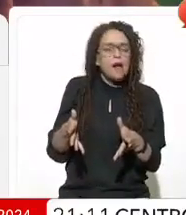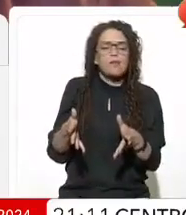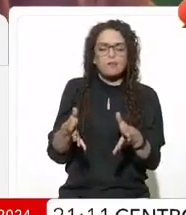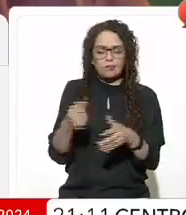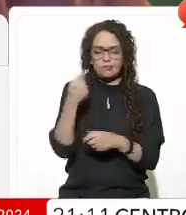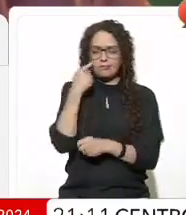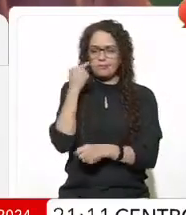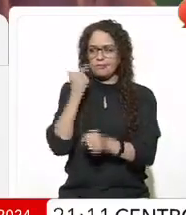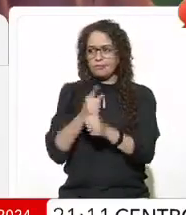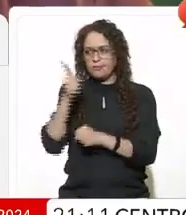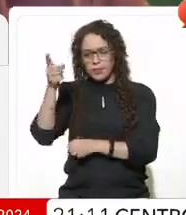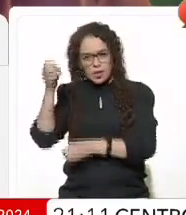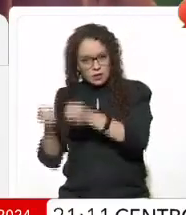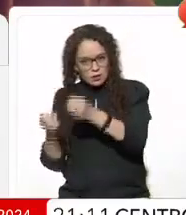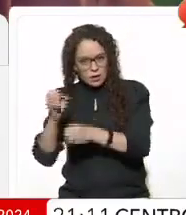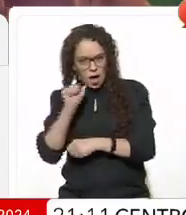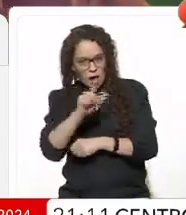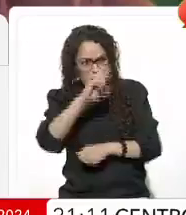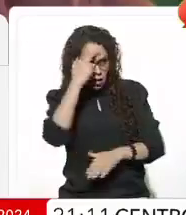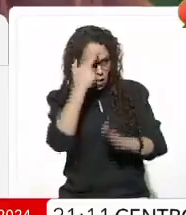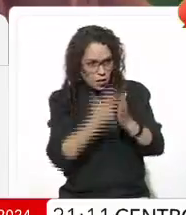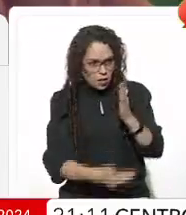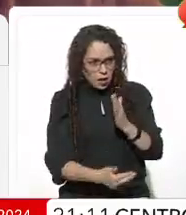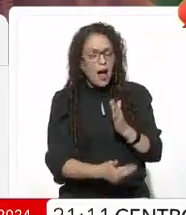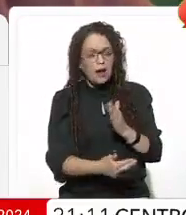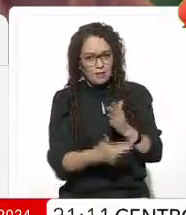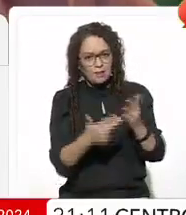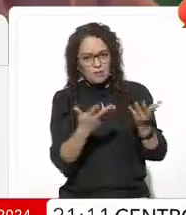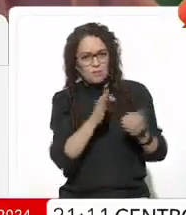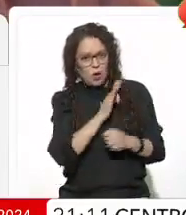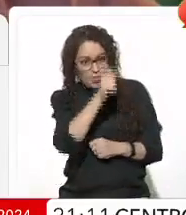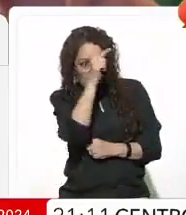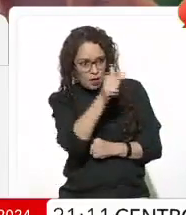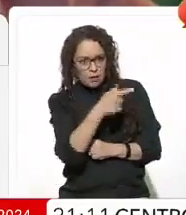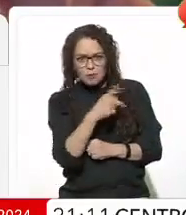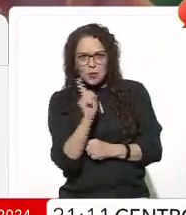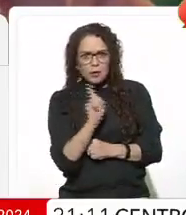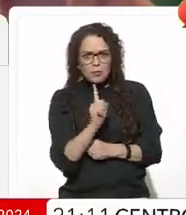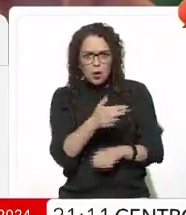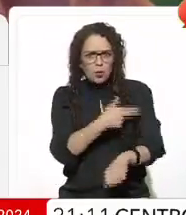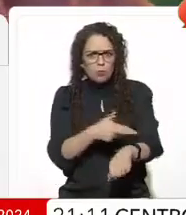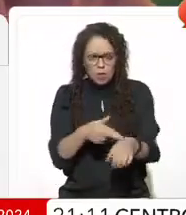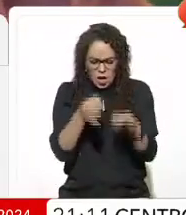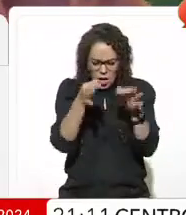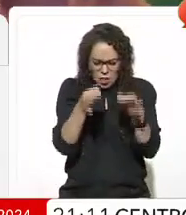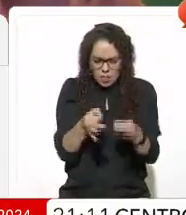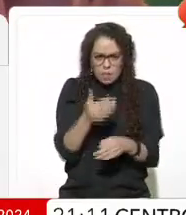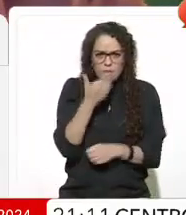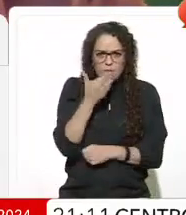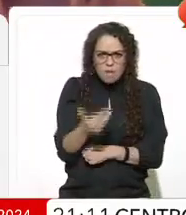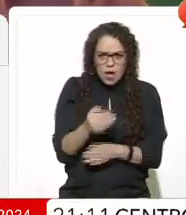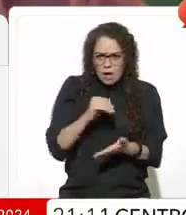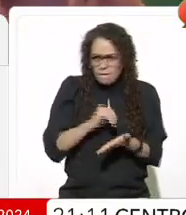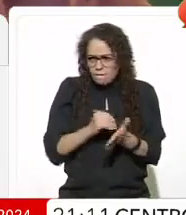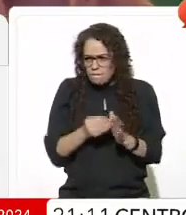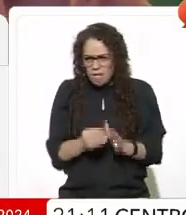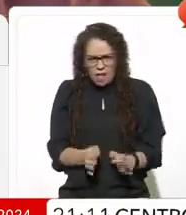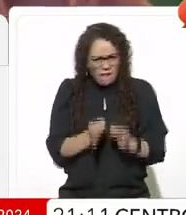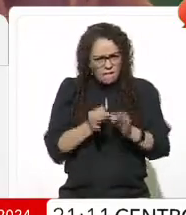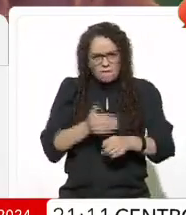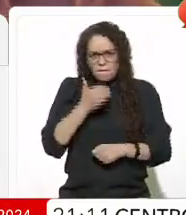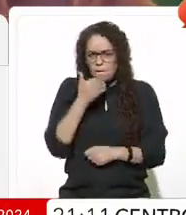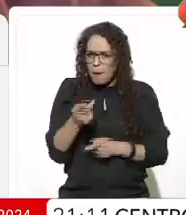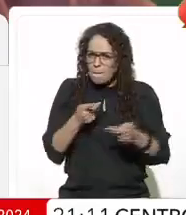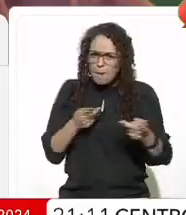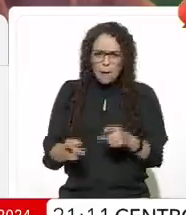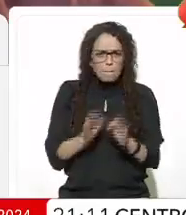conocer en caso de que se hubiera violado algo, pero el procedimiento se ha cuidado meticulosamente. Entonces, no hay manera en que pueda cuestionarse el procedimiento